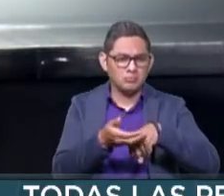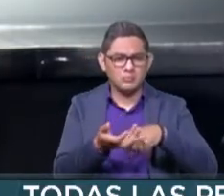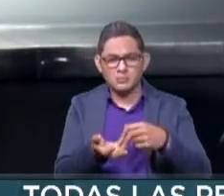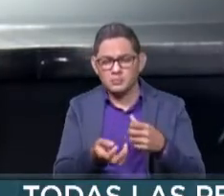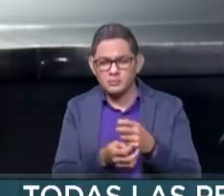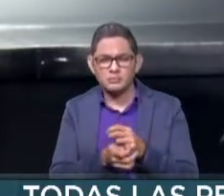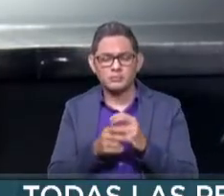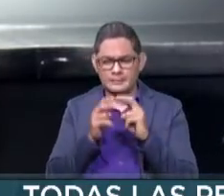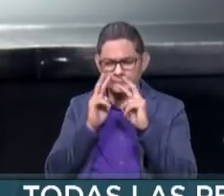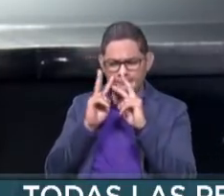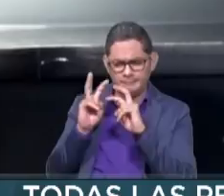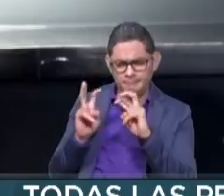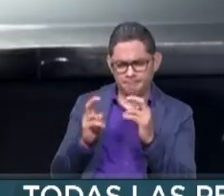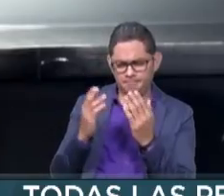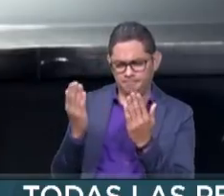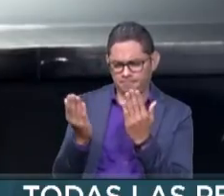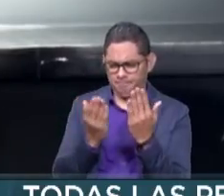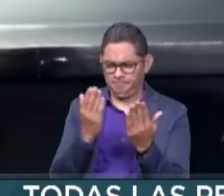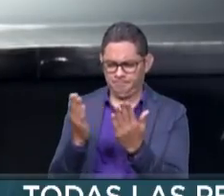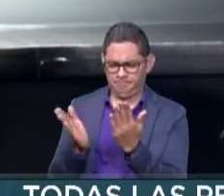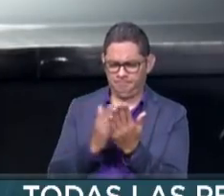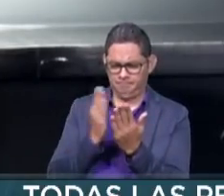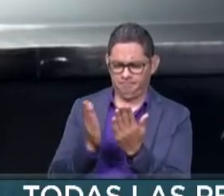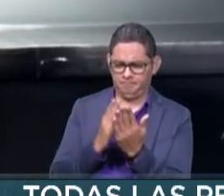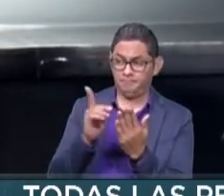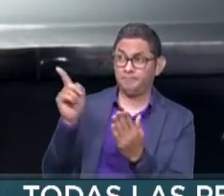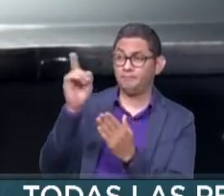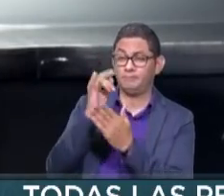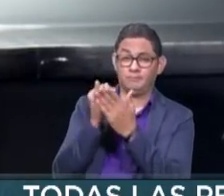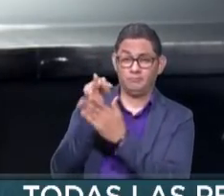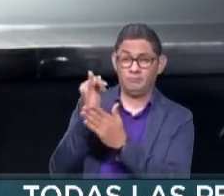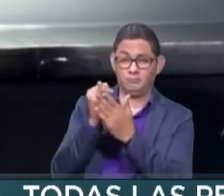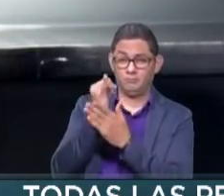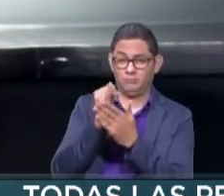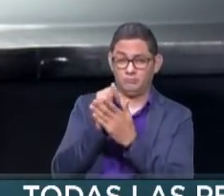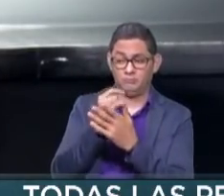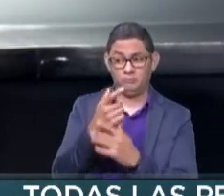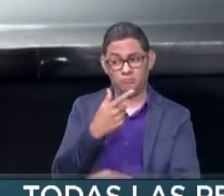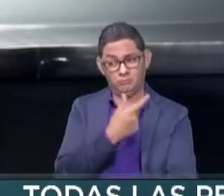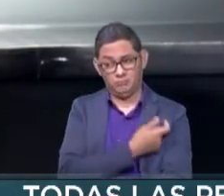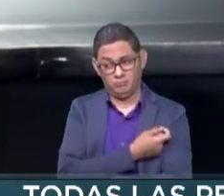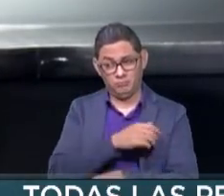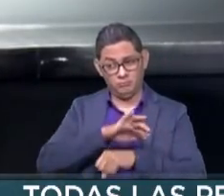revisando constantemente la evidencia que sale sobre este tema.